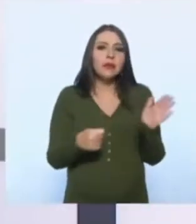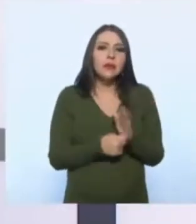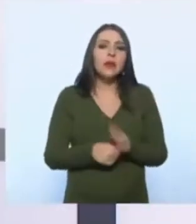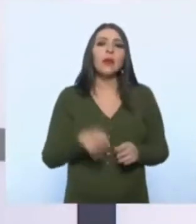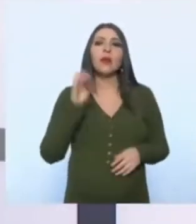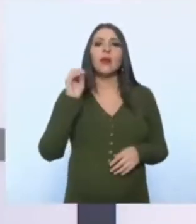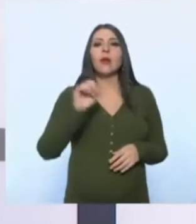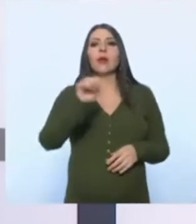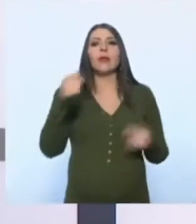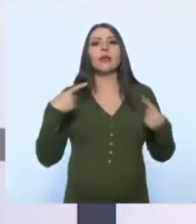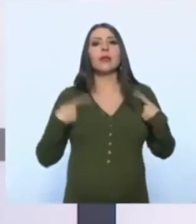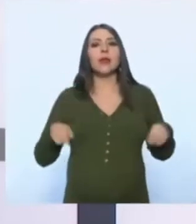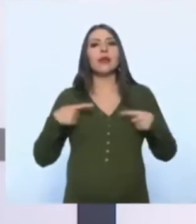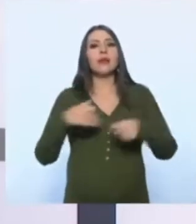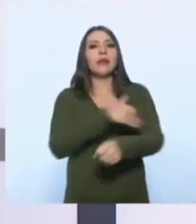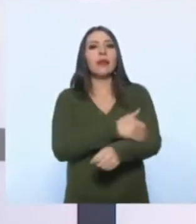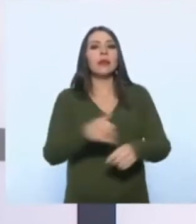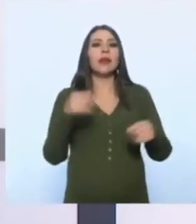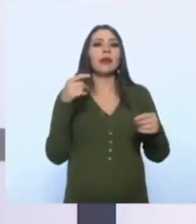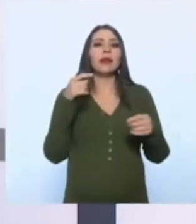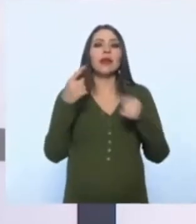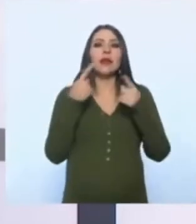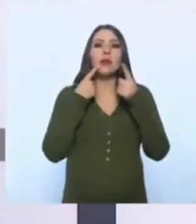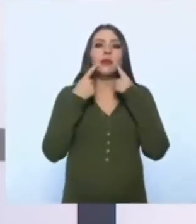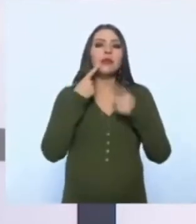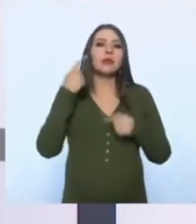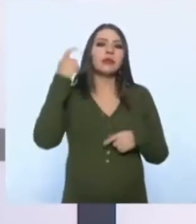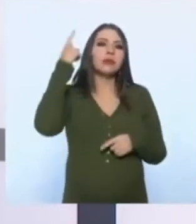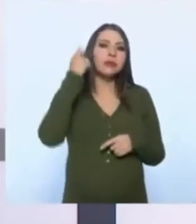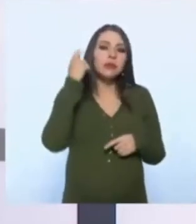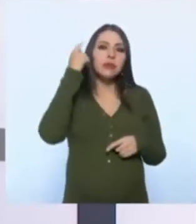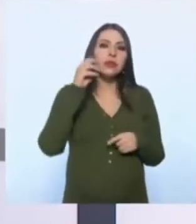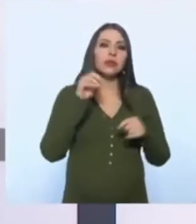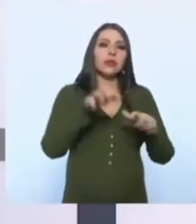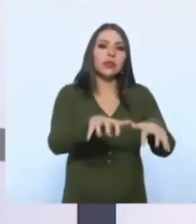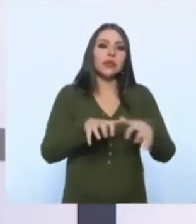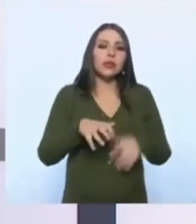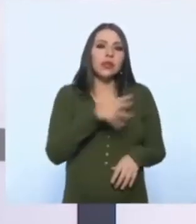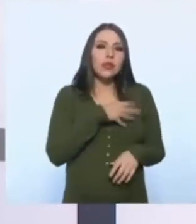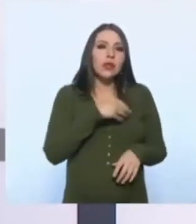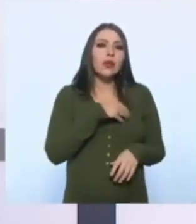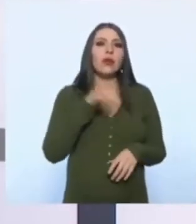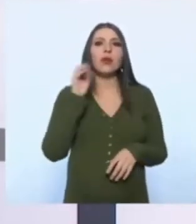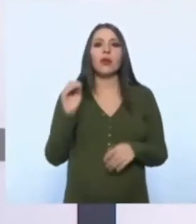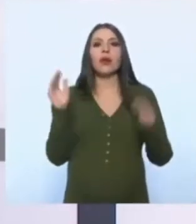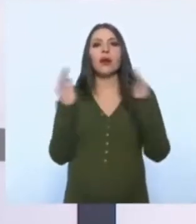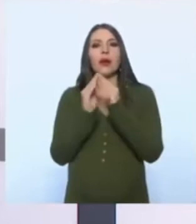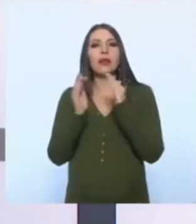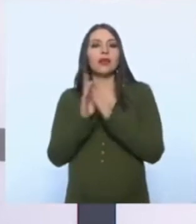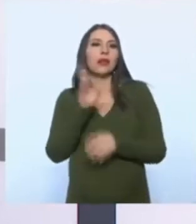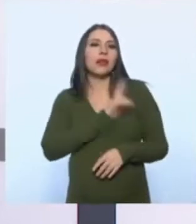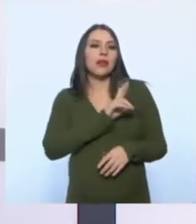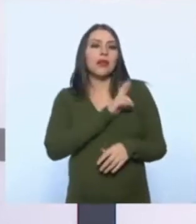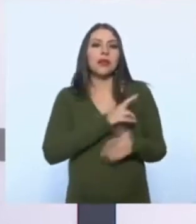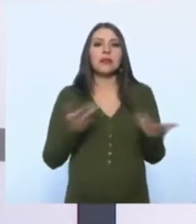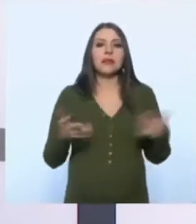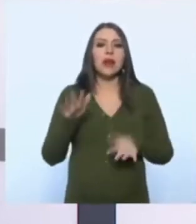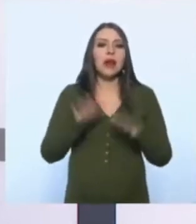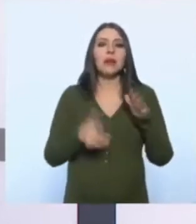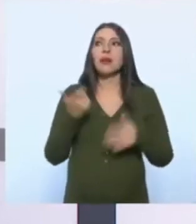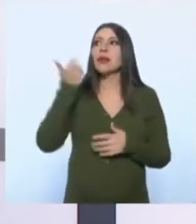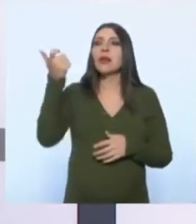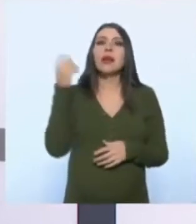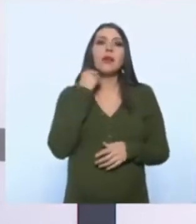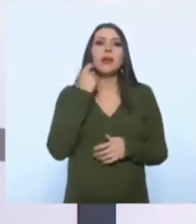las pensiones, están peleándose a lo mejor las rentas de las casas y pues no tienen dinero para un